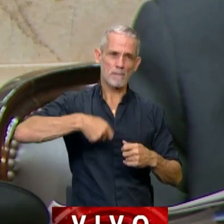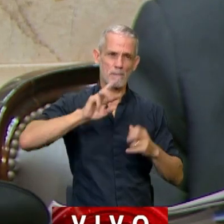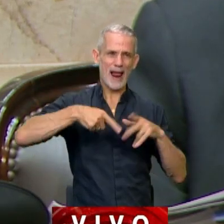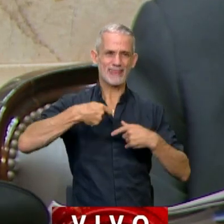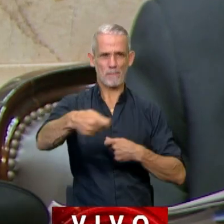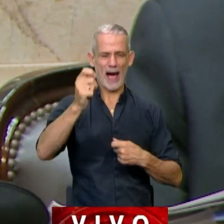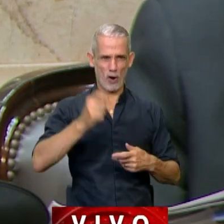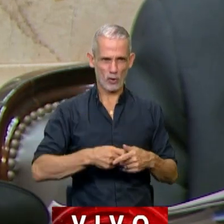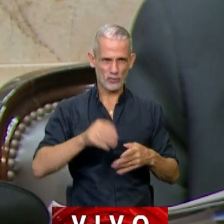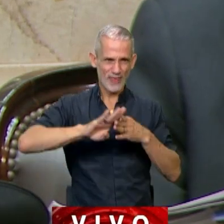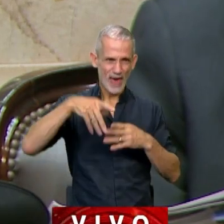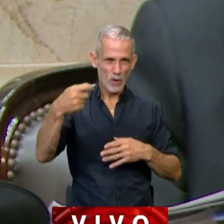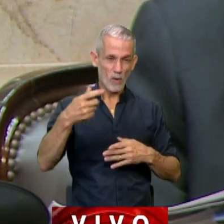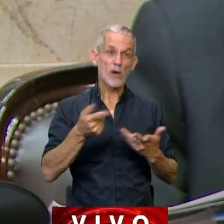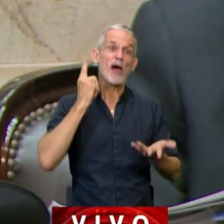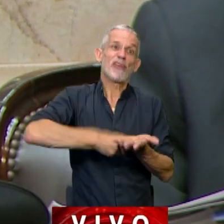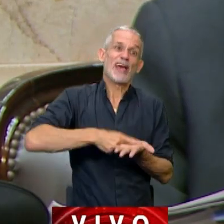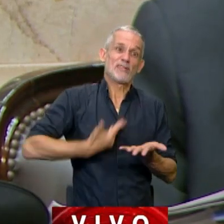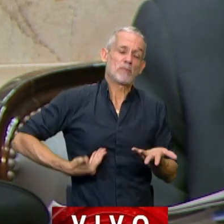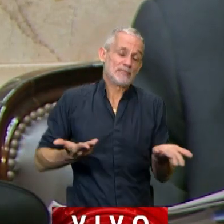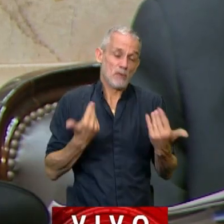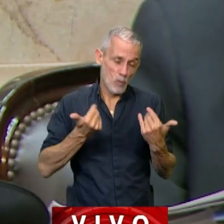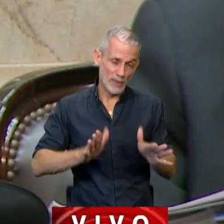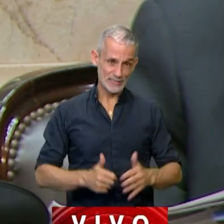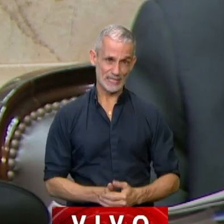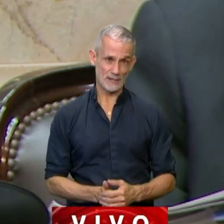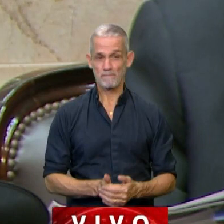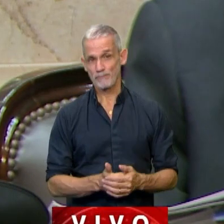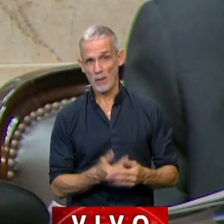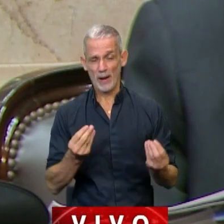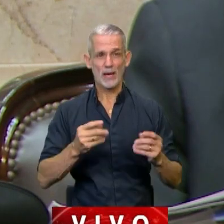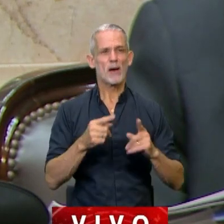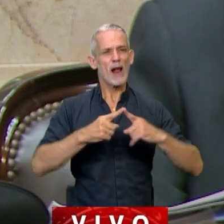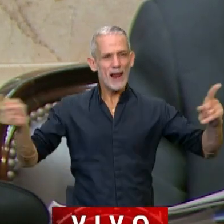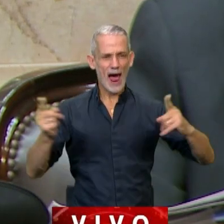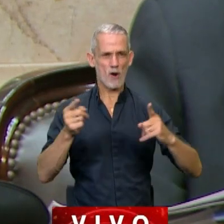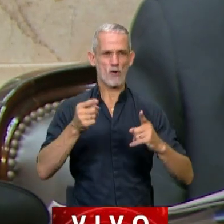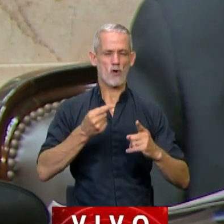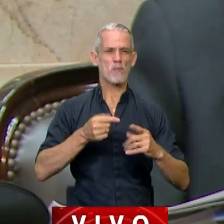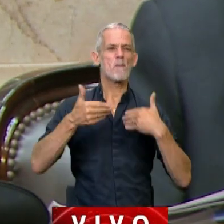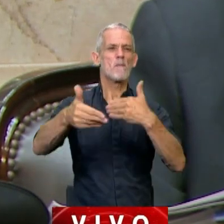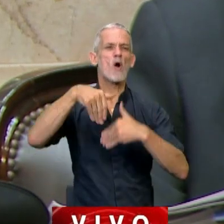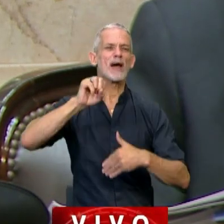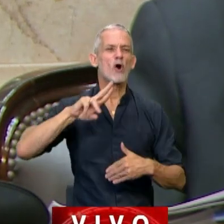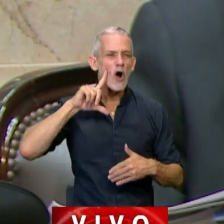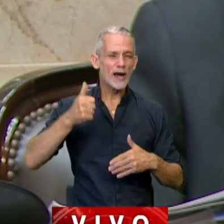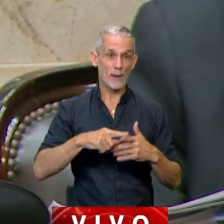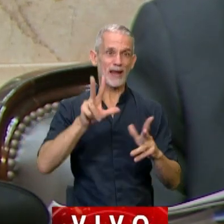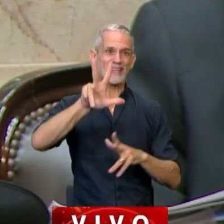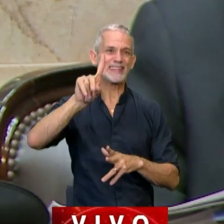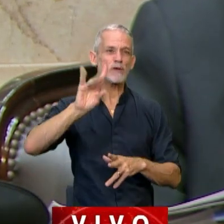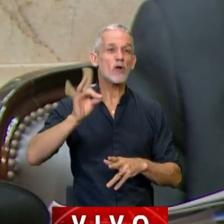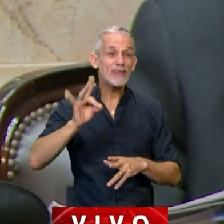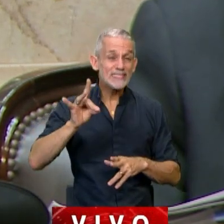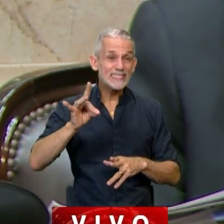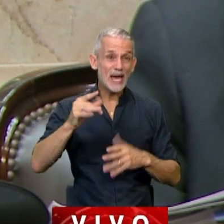deuda provisional tenemos la posibilidad de otro decreto presidencial para que extienda la moratoria y para que el 31